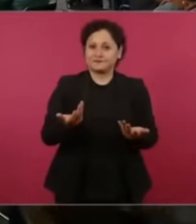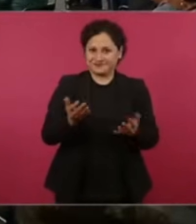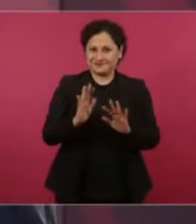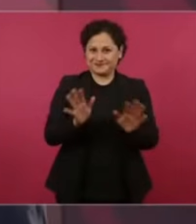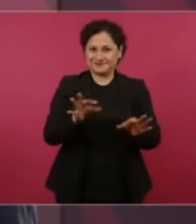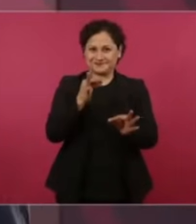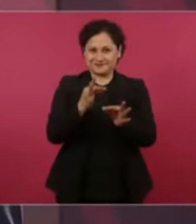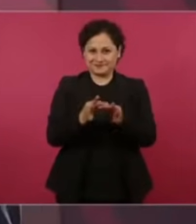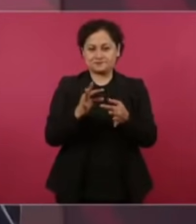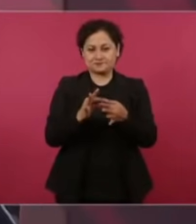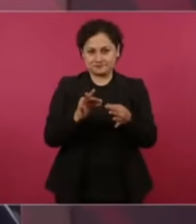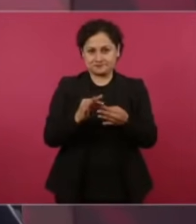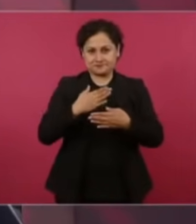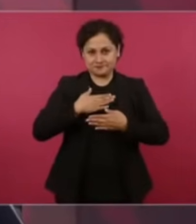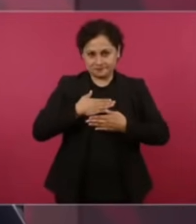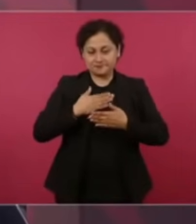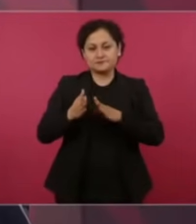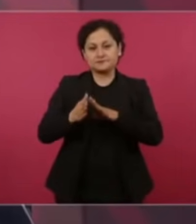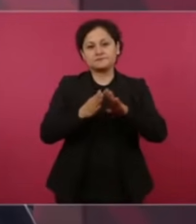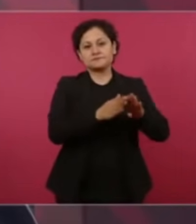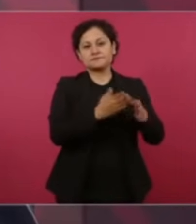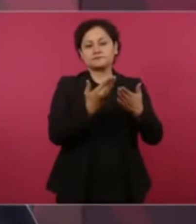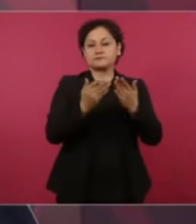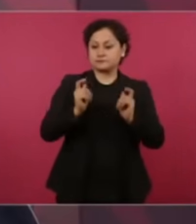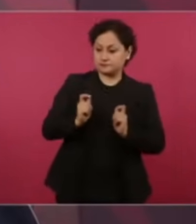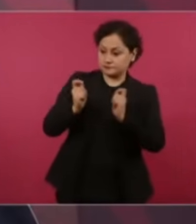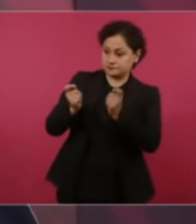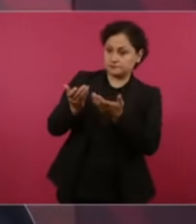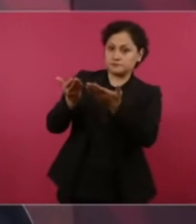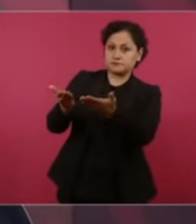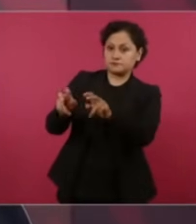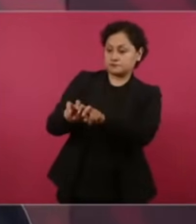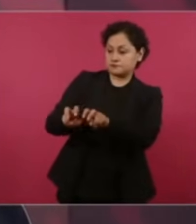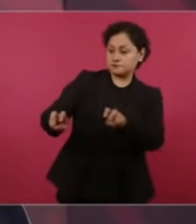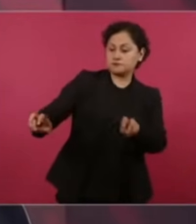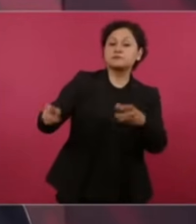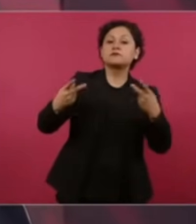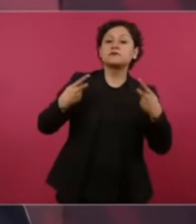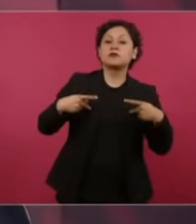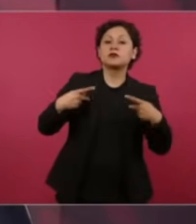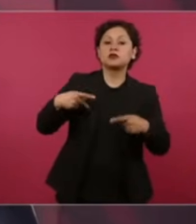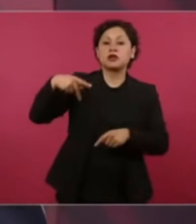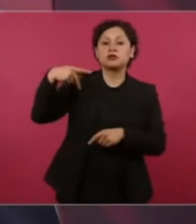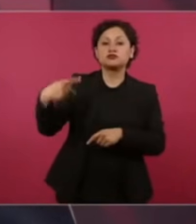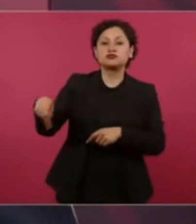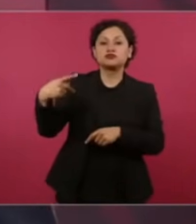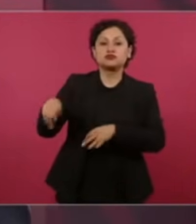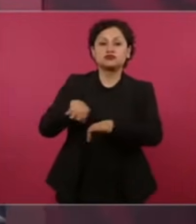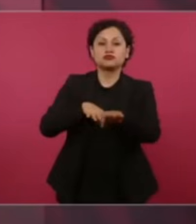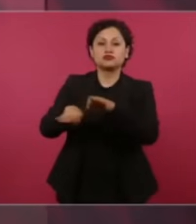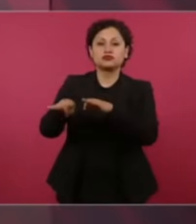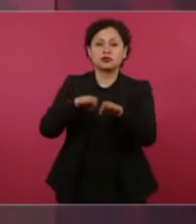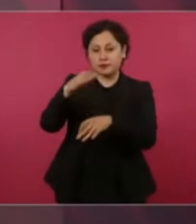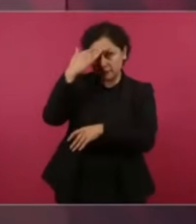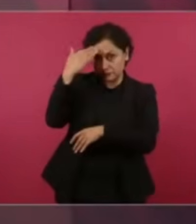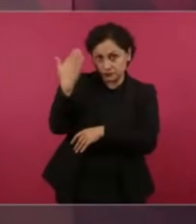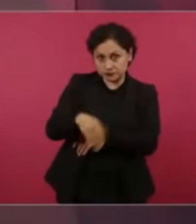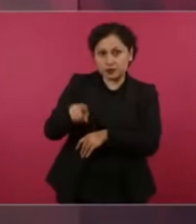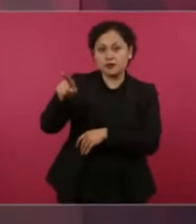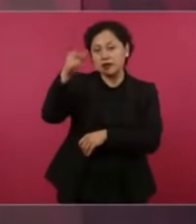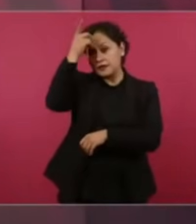vamos a dejarle la palabra a los técnicos, al director de la Comisión